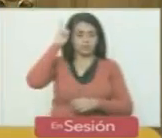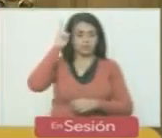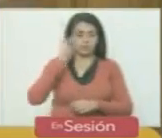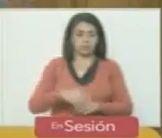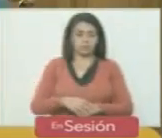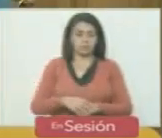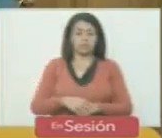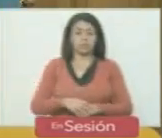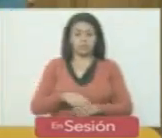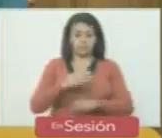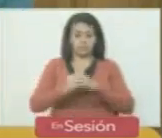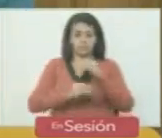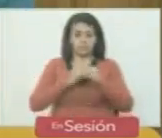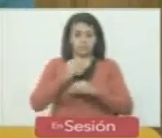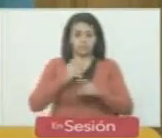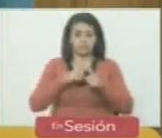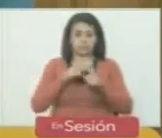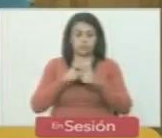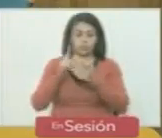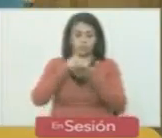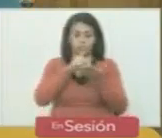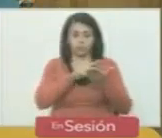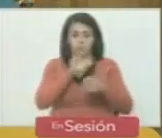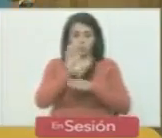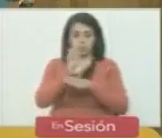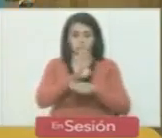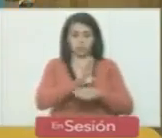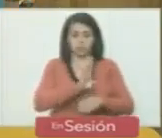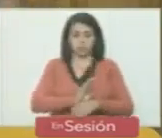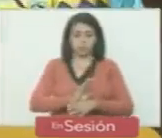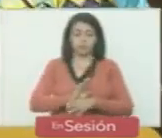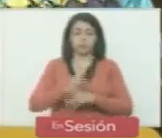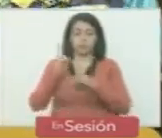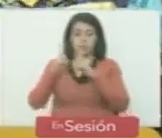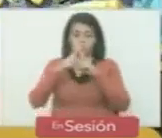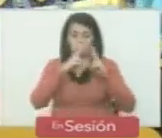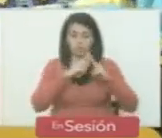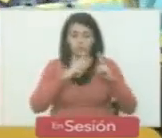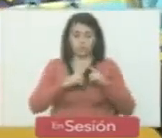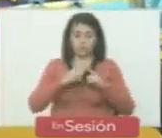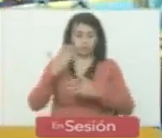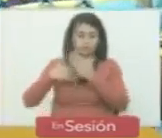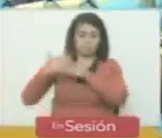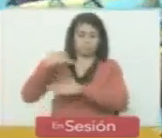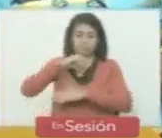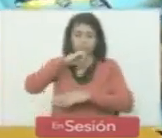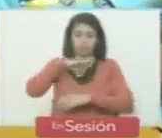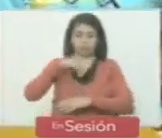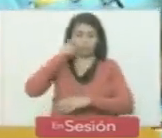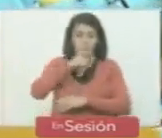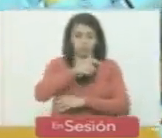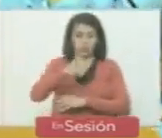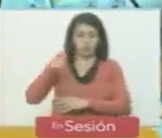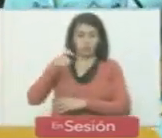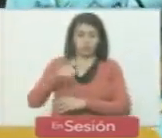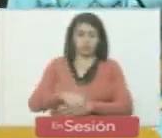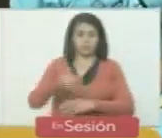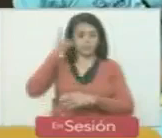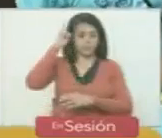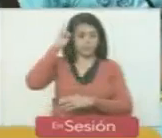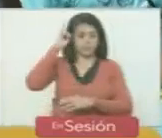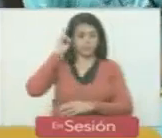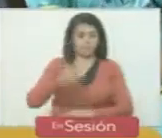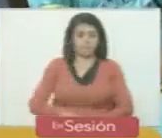la transmisión, la preservación de los conocimientos ancestrales de los pueblos